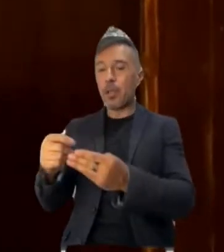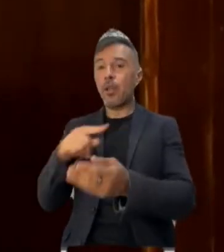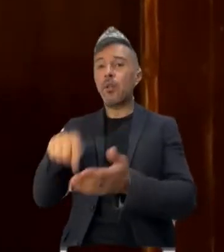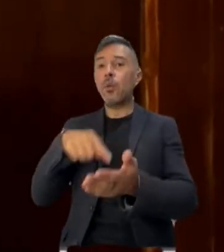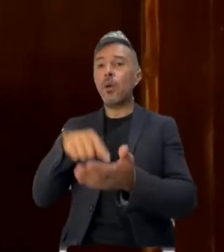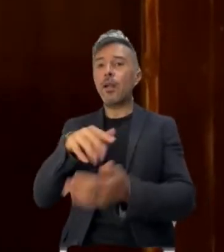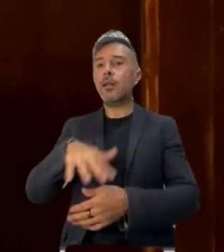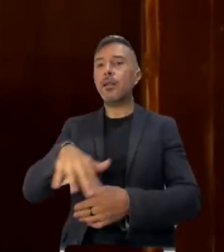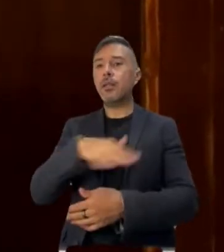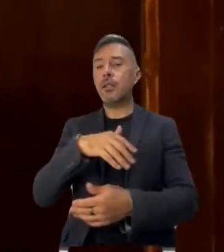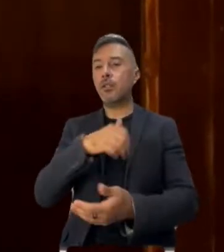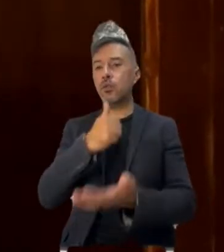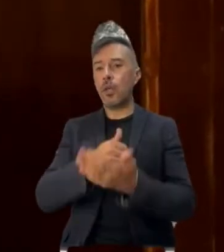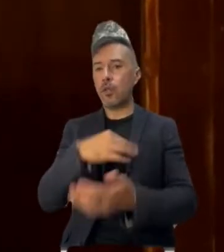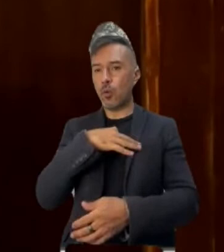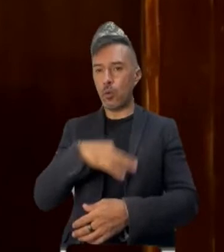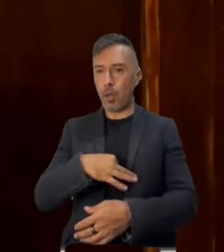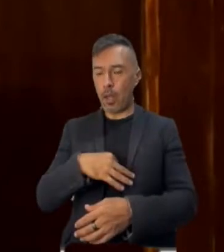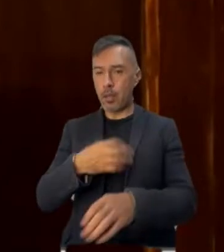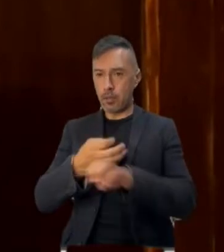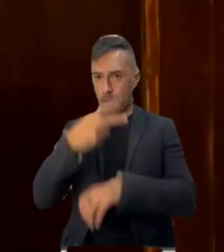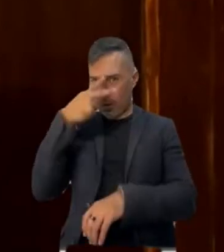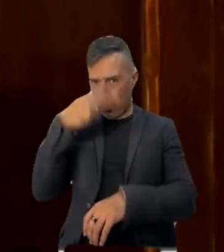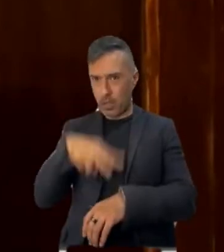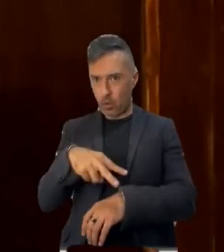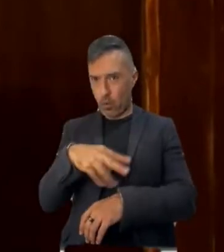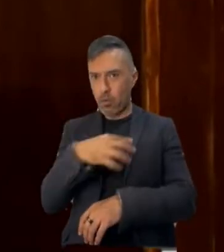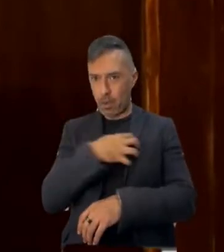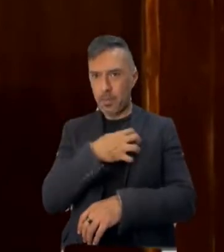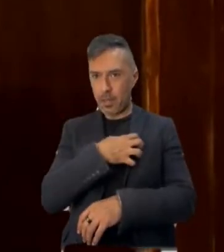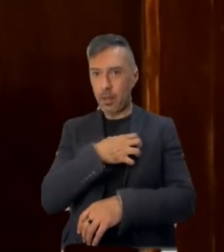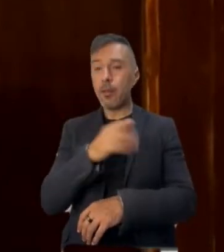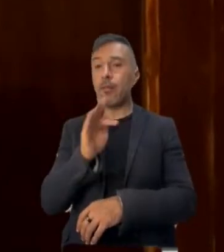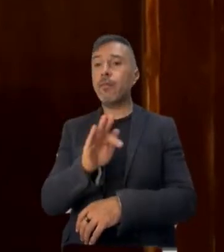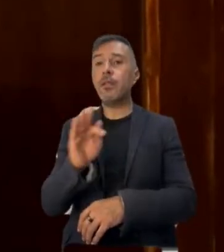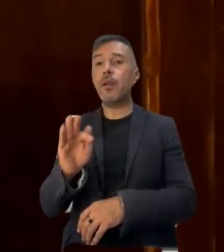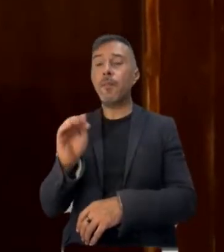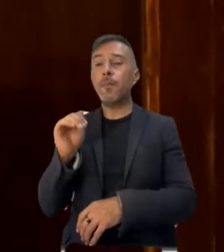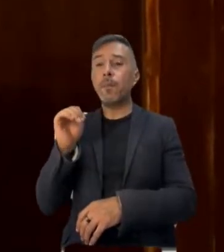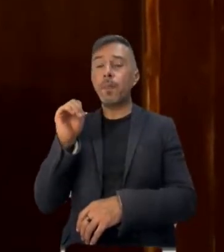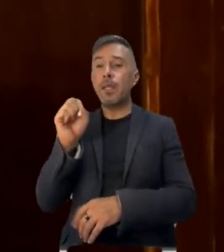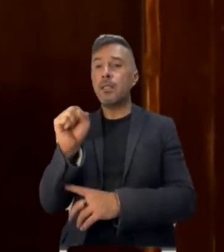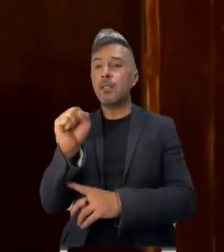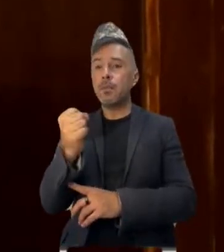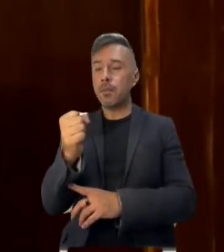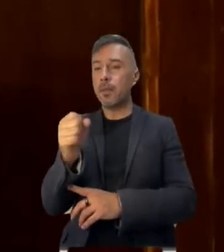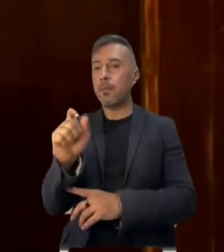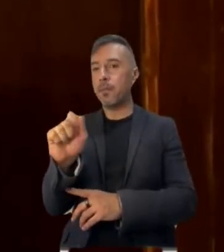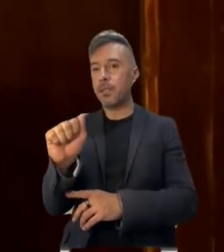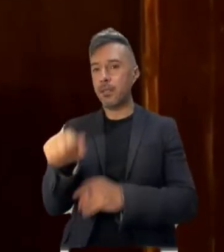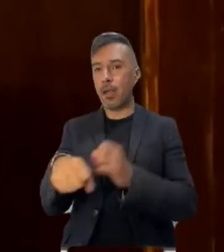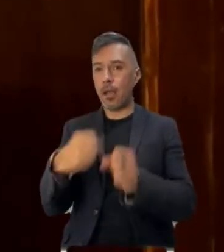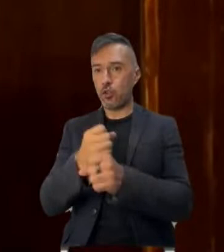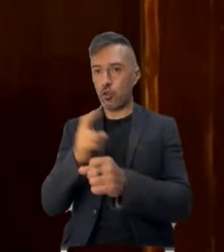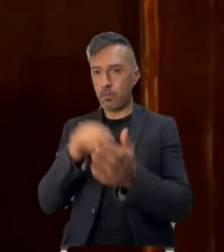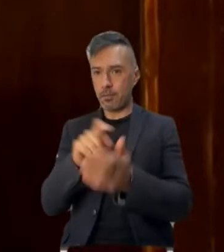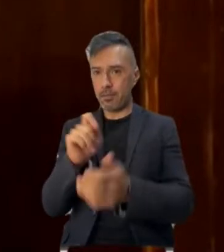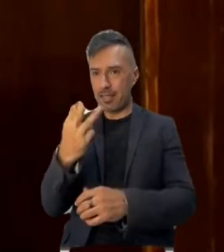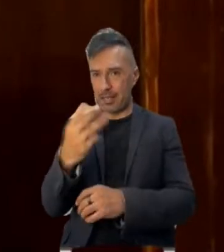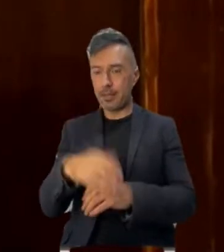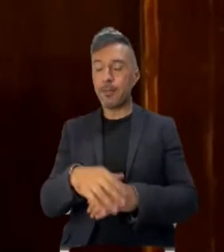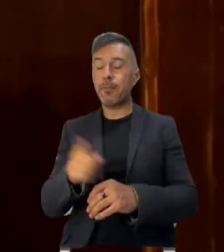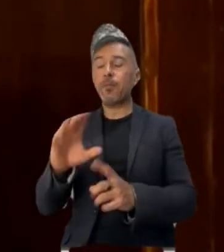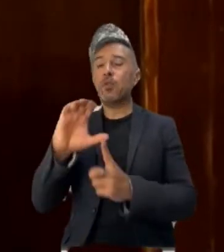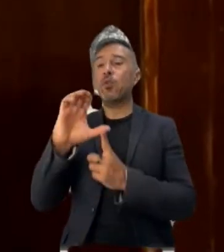la ciudad de Toluca de Lerdo, capital del Estado de México, a los 26 días del mes de septiembre de 2023. Comisión Legislativa